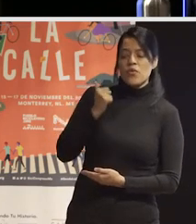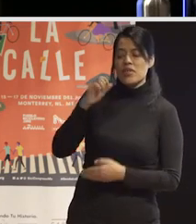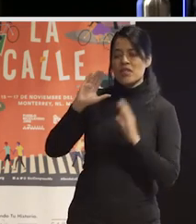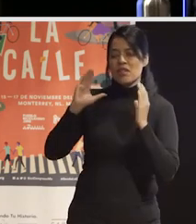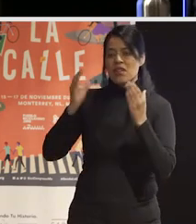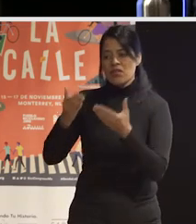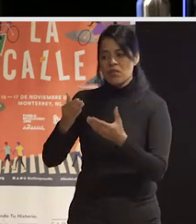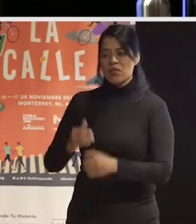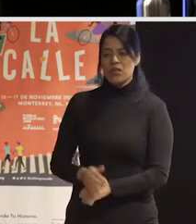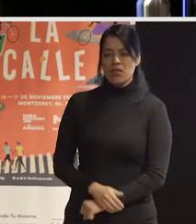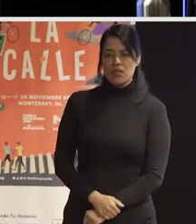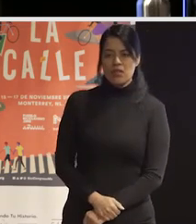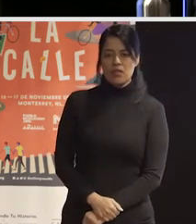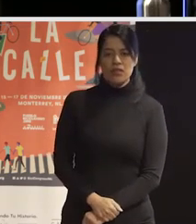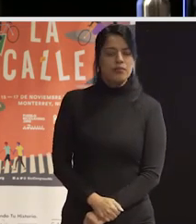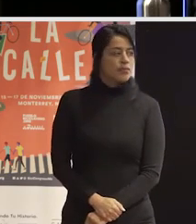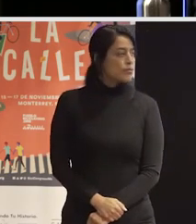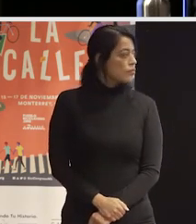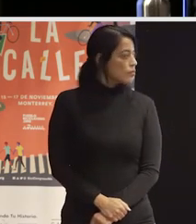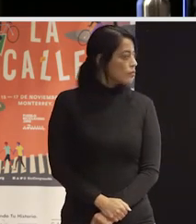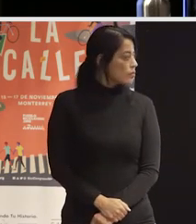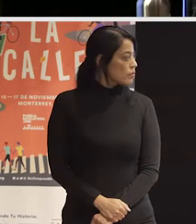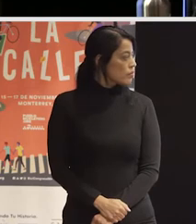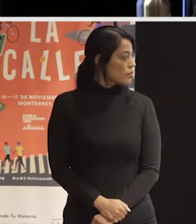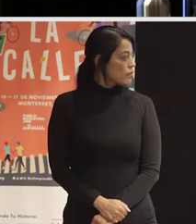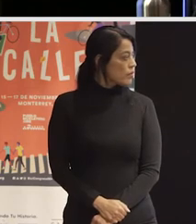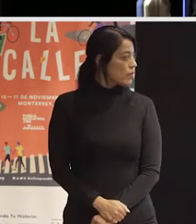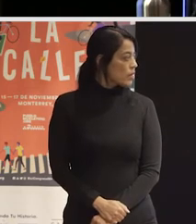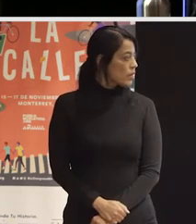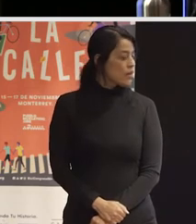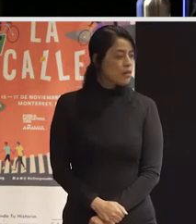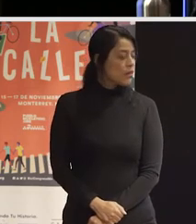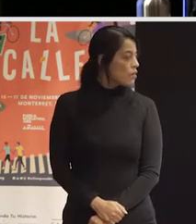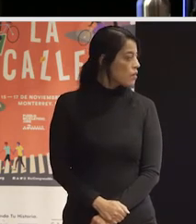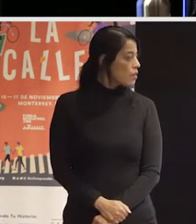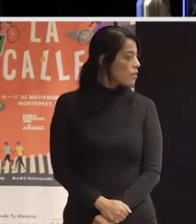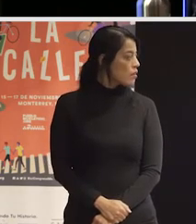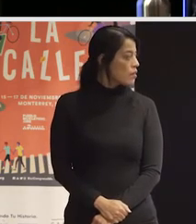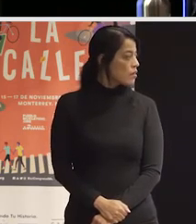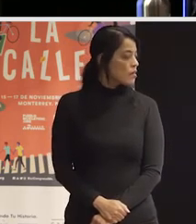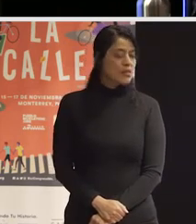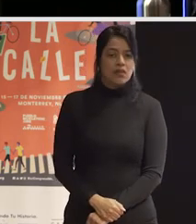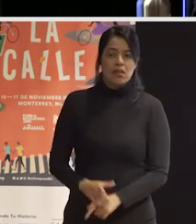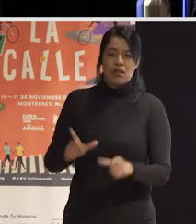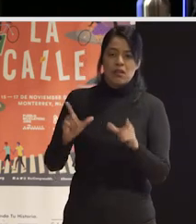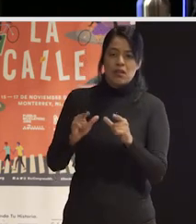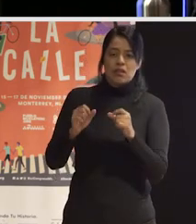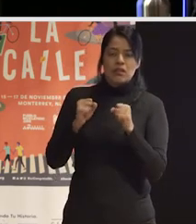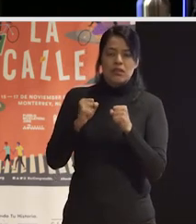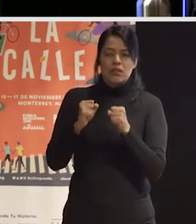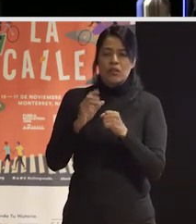quieres que escuchaste bien pues a un poquito de leer o un poquito más fuerte